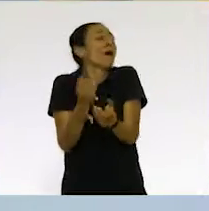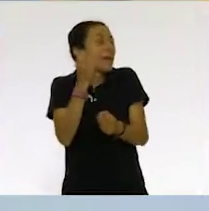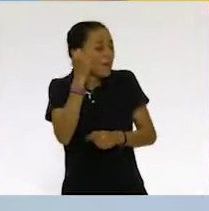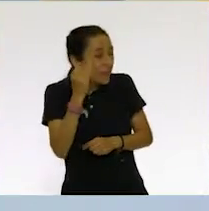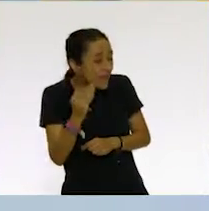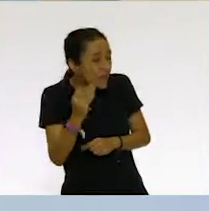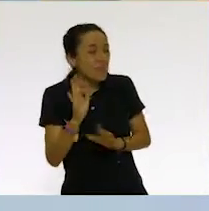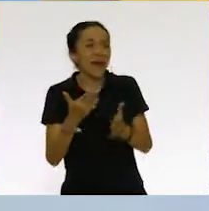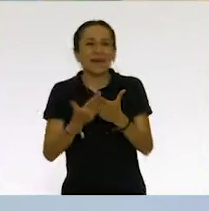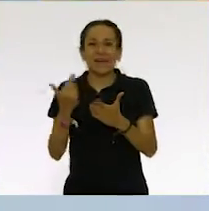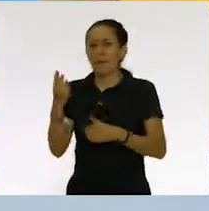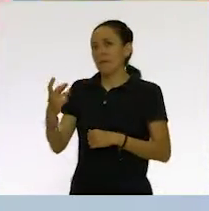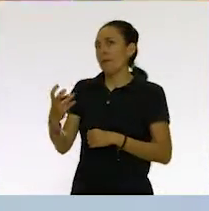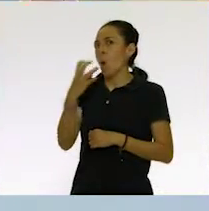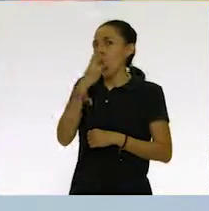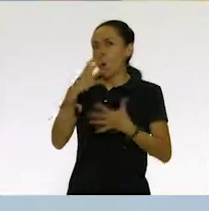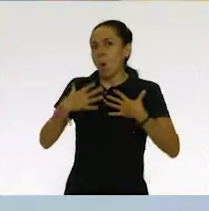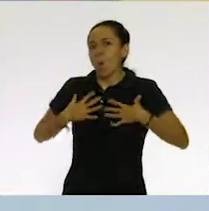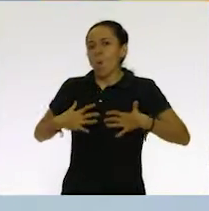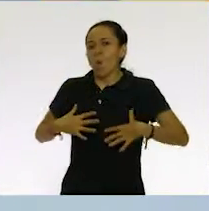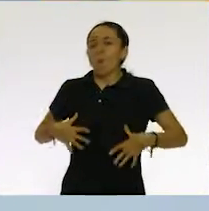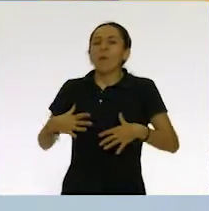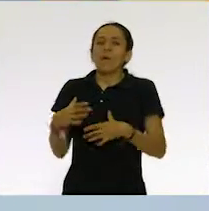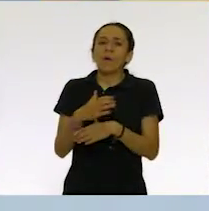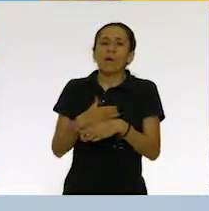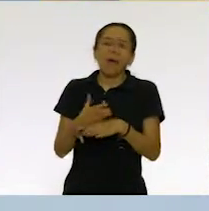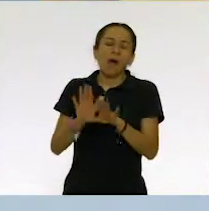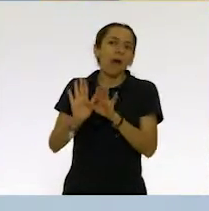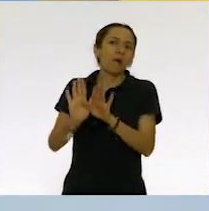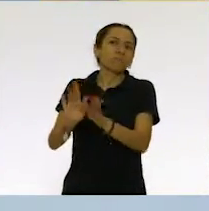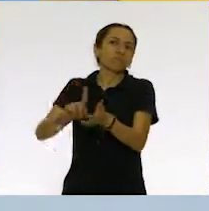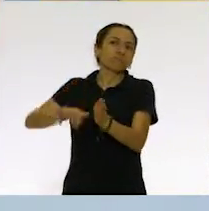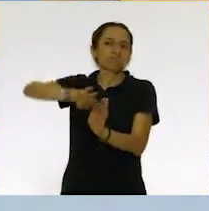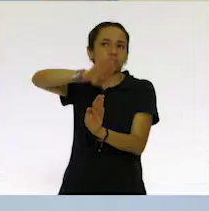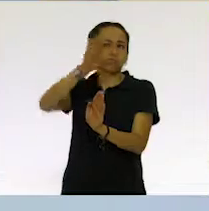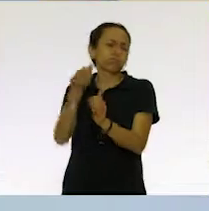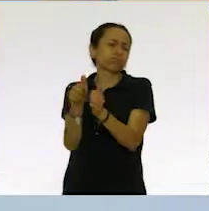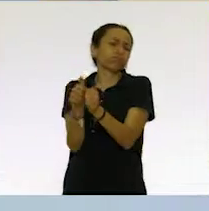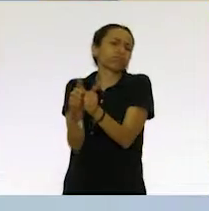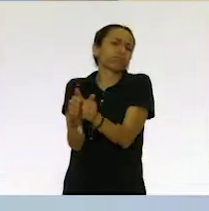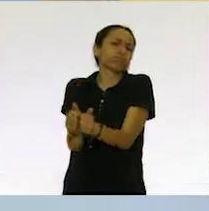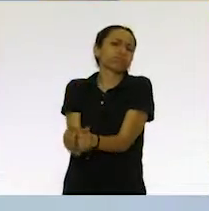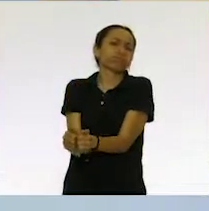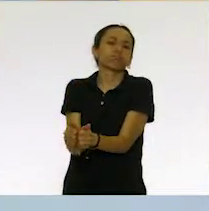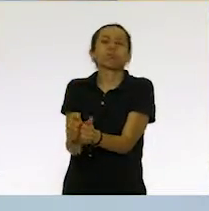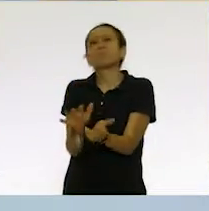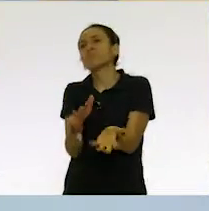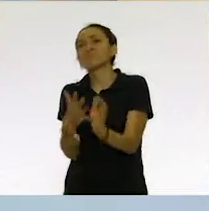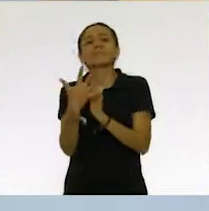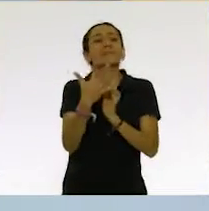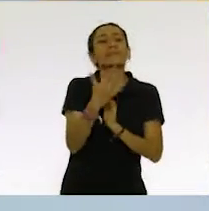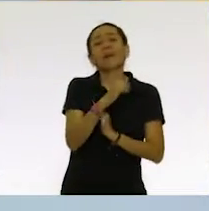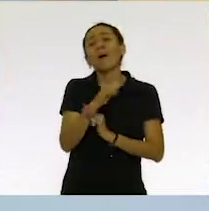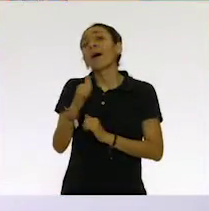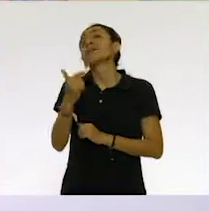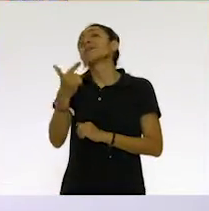El oso pardo hiberna mucho tiempo dentro de la cueva. Dijimos que de 5 a 7